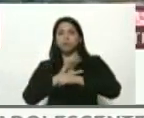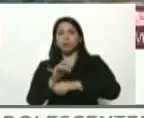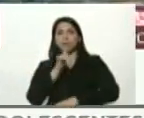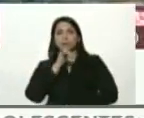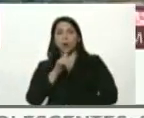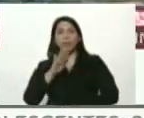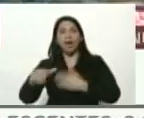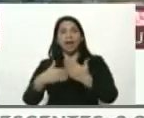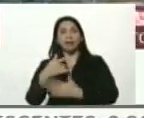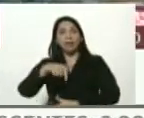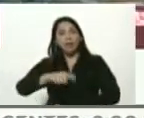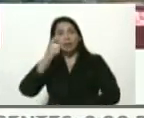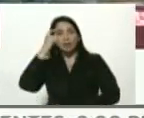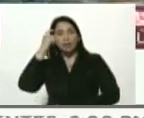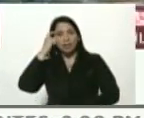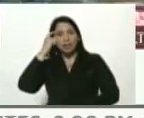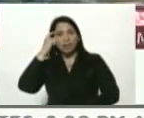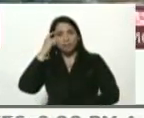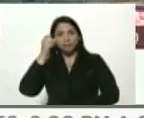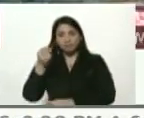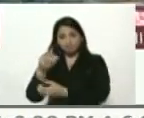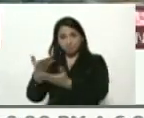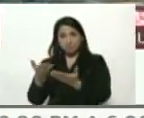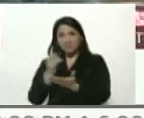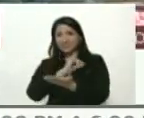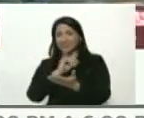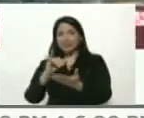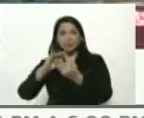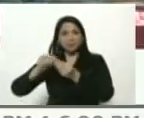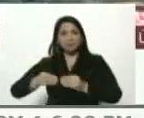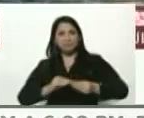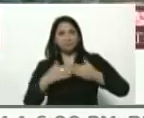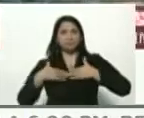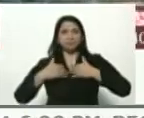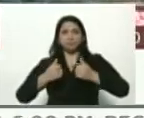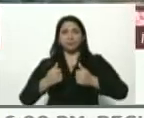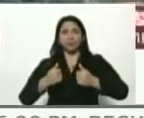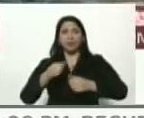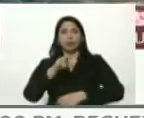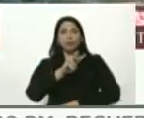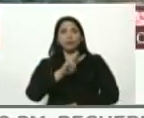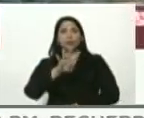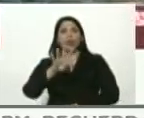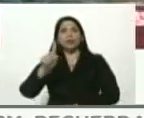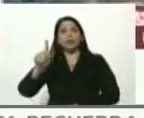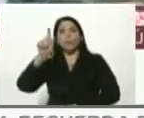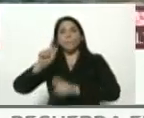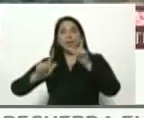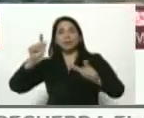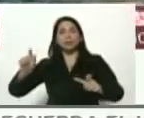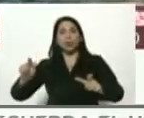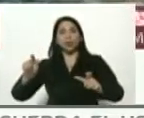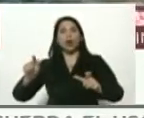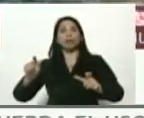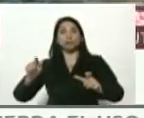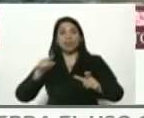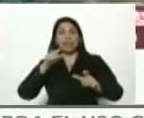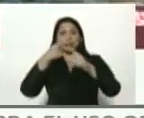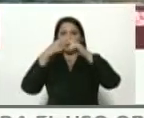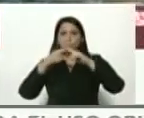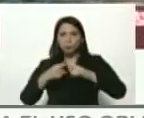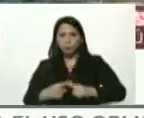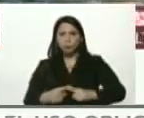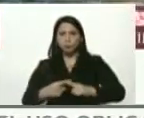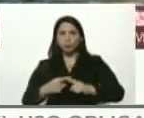día de hoy. De ellos están recuperados 241 personas, lo cual da una tasa de